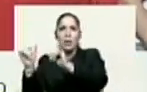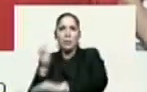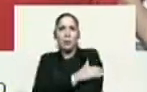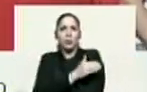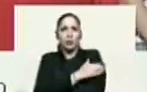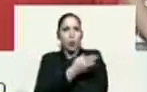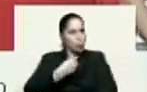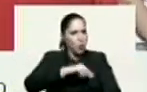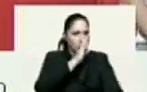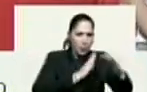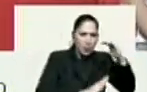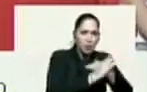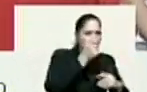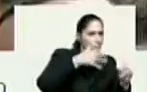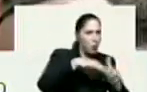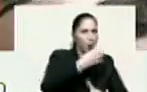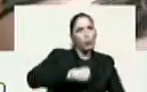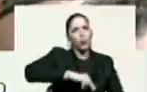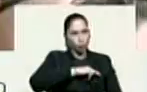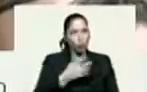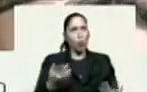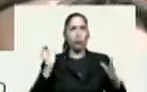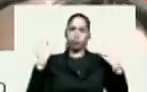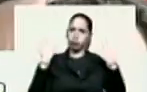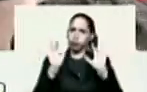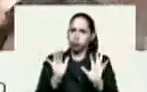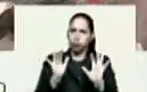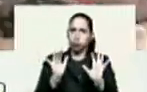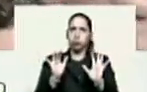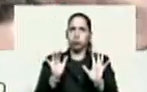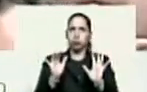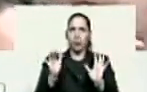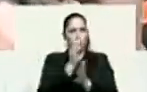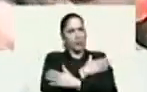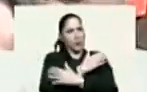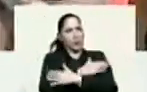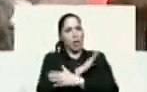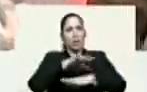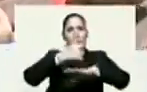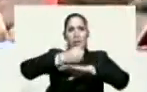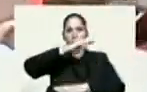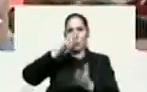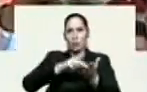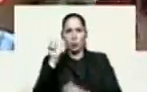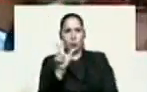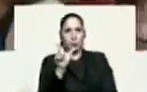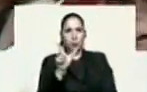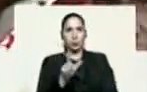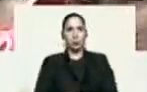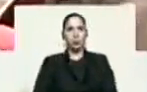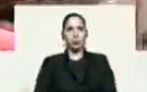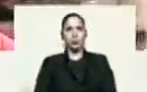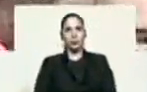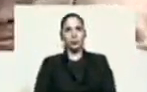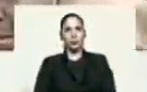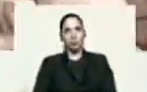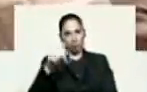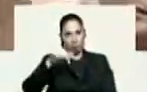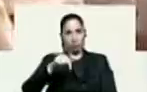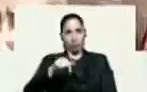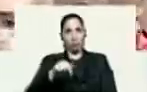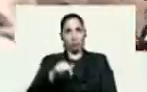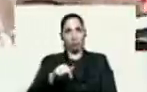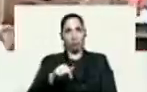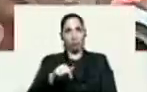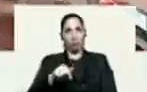pueblo humilde, porque ahí estuvimos nosotros. Y quiero felicitar a la Dirección Nacional del Partido Socialista Unido de Venezuela, aquí presente,